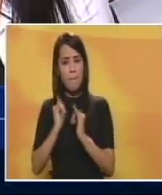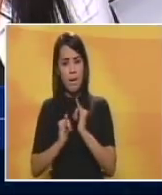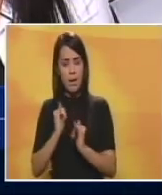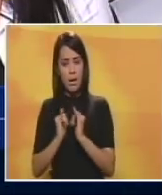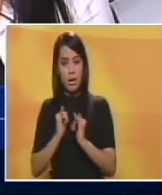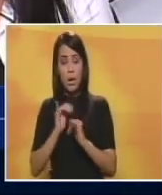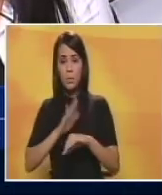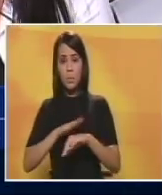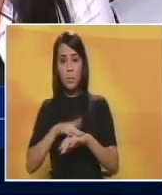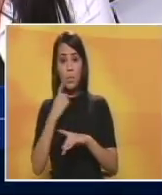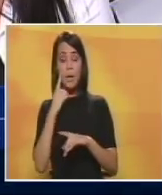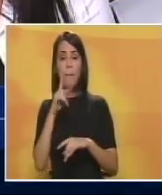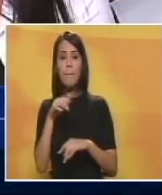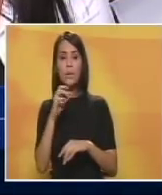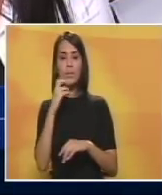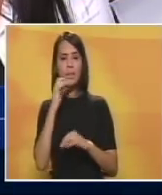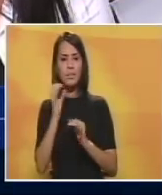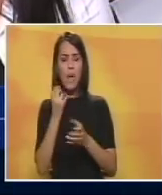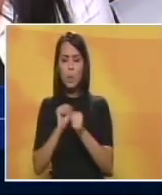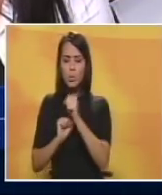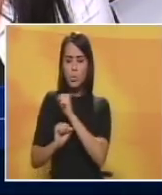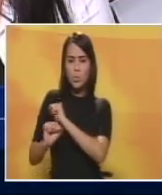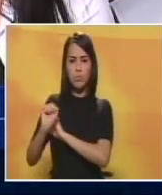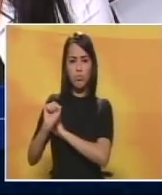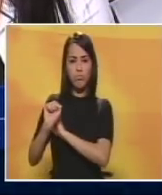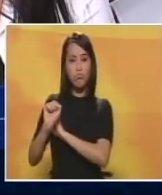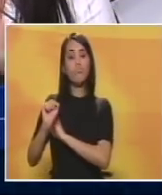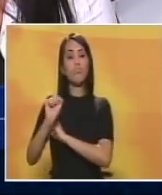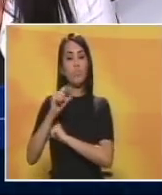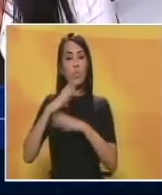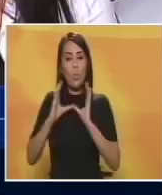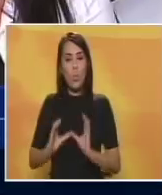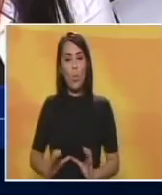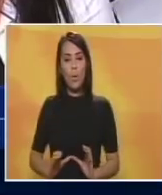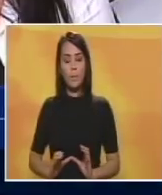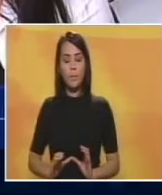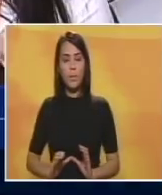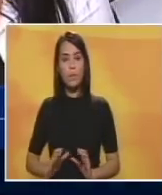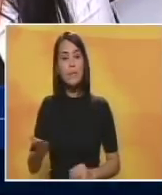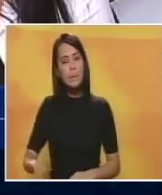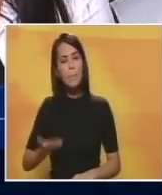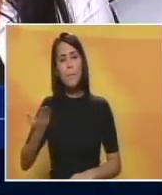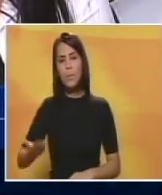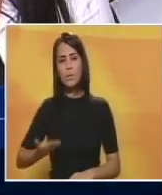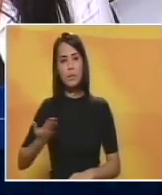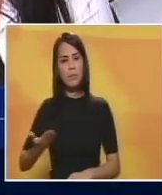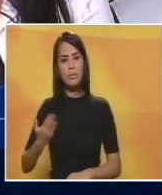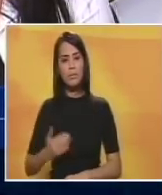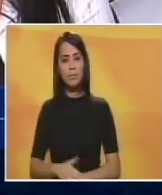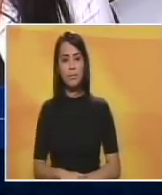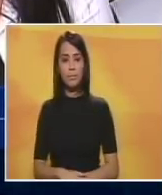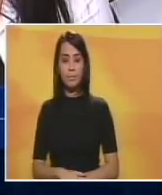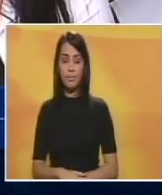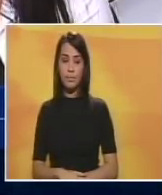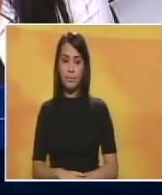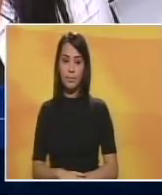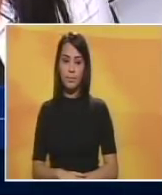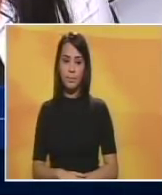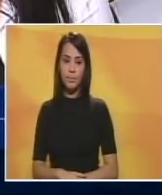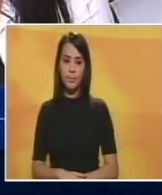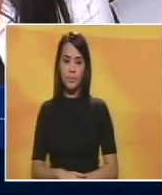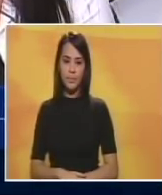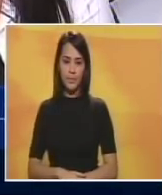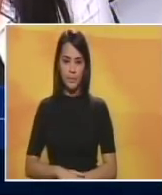calostro nos da una inmunoglobulina, que es la inmunoglobulina A, que es un anticuerpo súper importantísimo para la parte inmunológica del